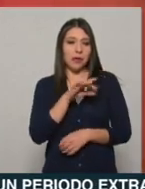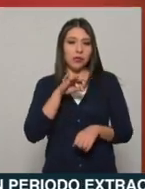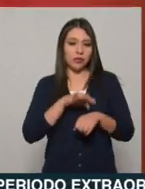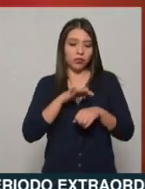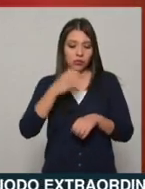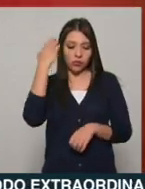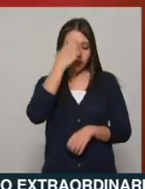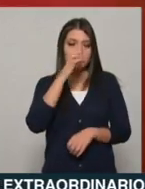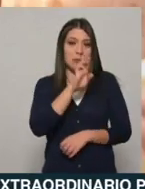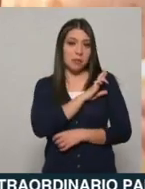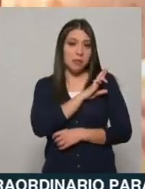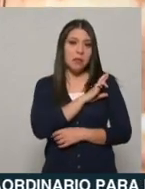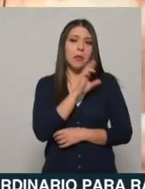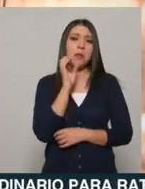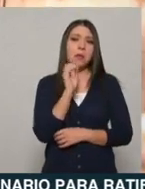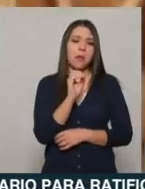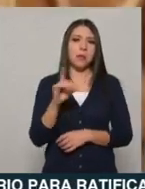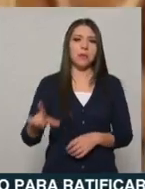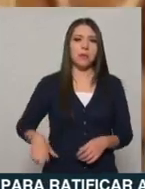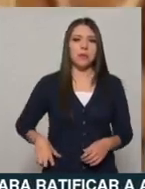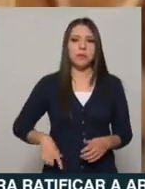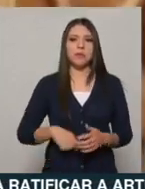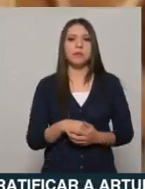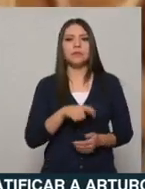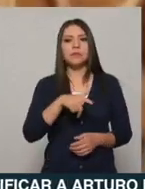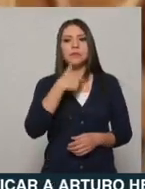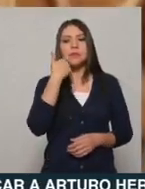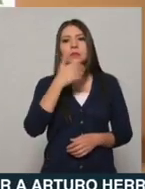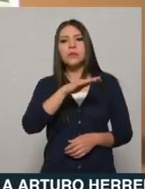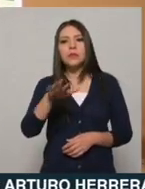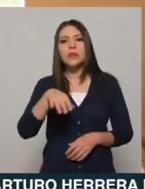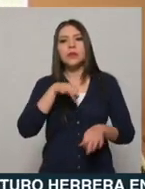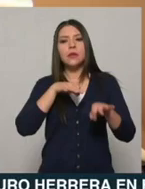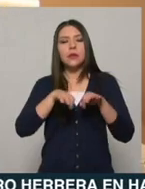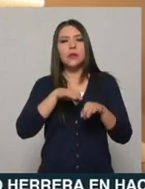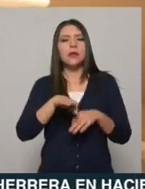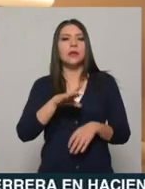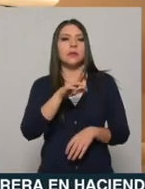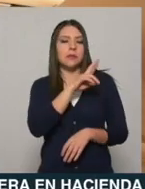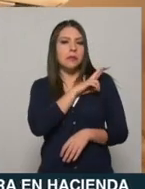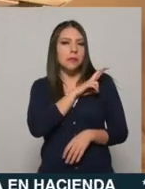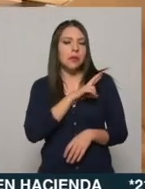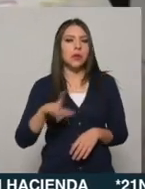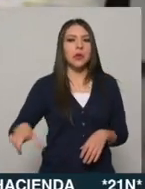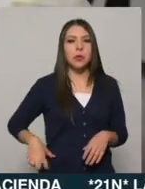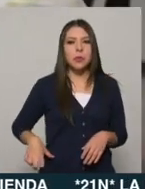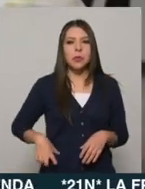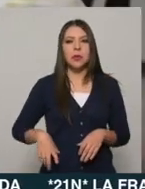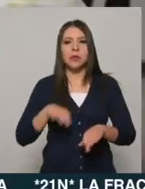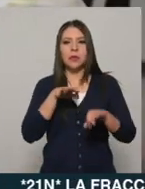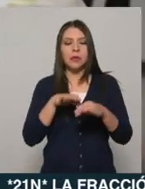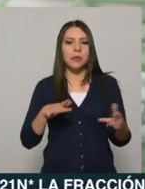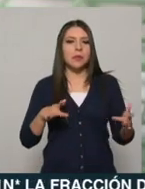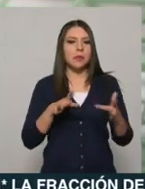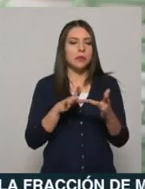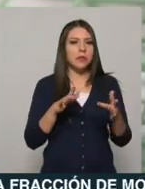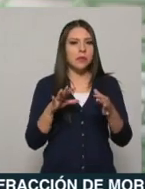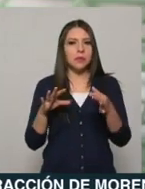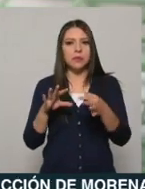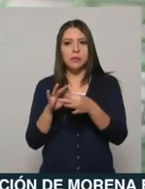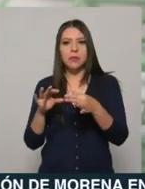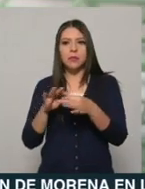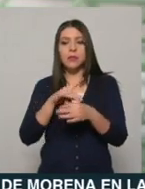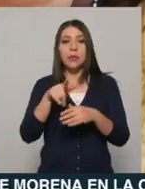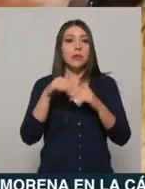hacer alianzas con todo tipo de institución. Trabajamos con instituciones públicas y privadas, no hay una limitante. Buscamos asegurar